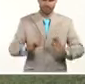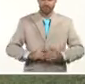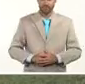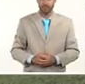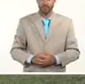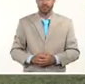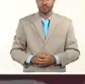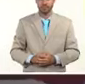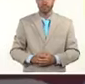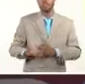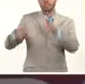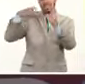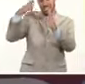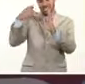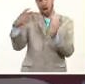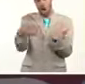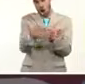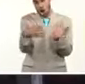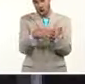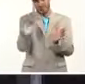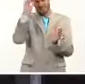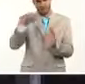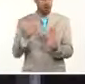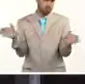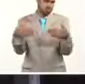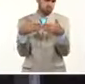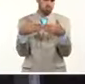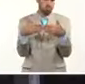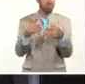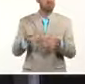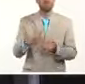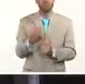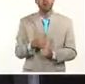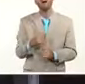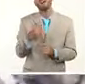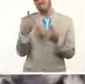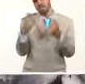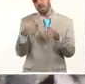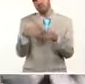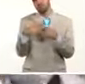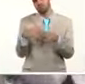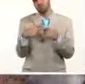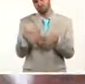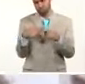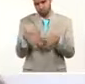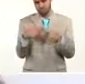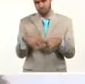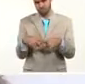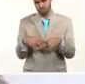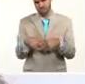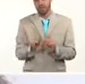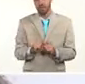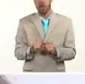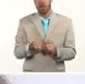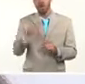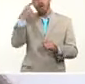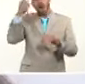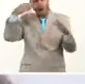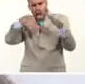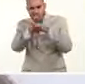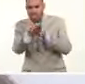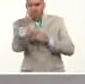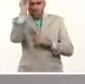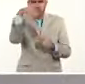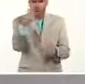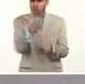El cine de Cojimar permanece cerrado al público en espera de un mantenimiento constructivo. Sin embargo, en su interior no se